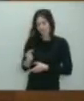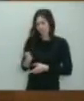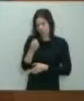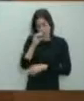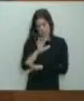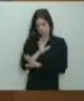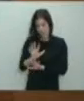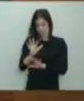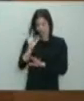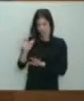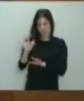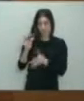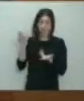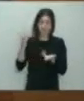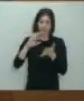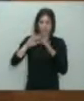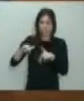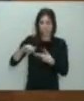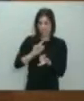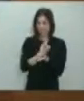en un medio, digamos,